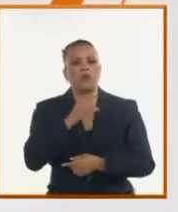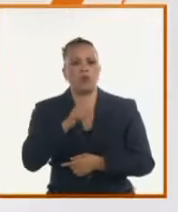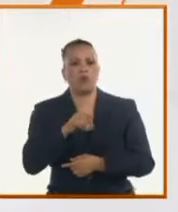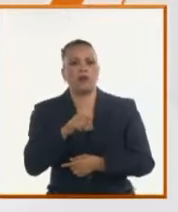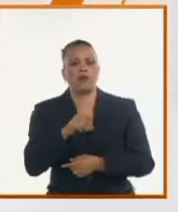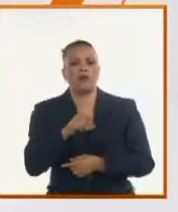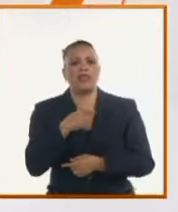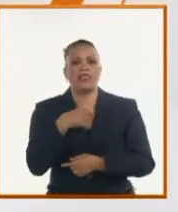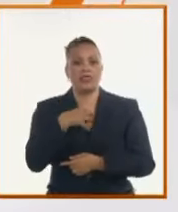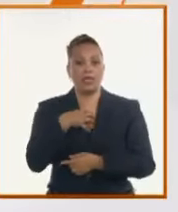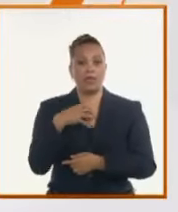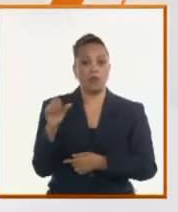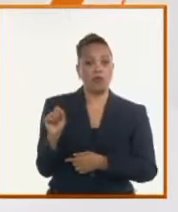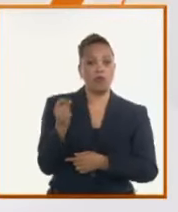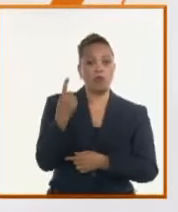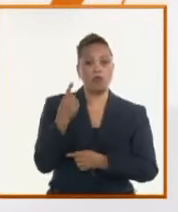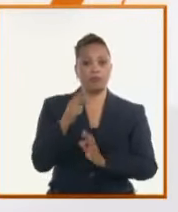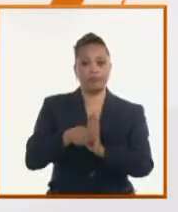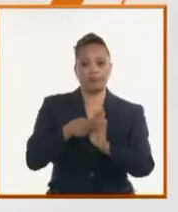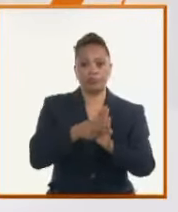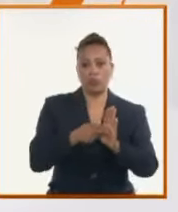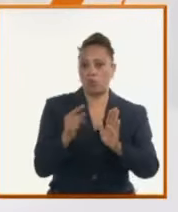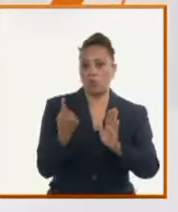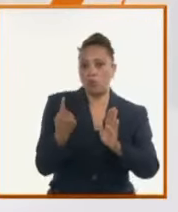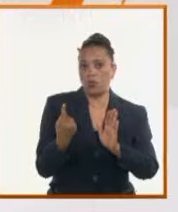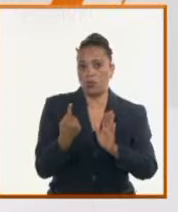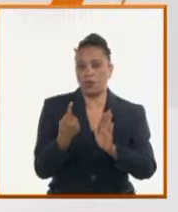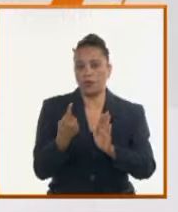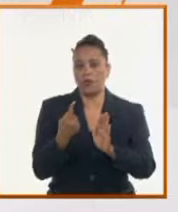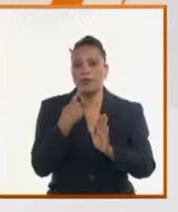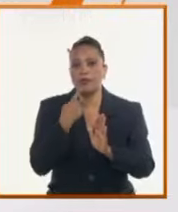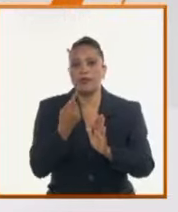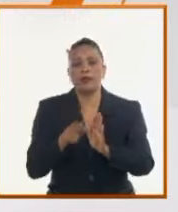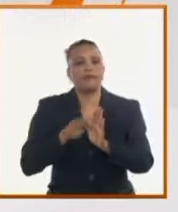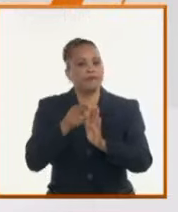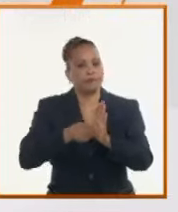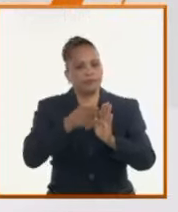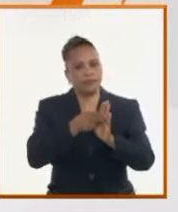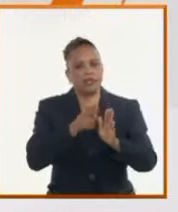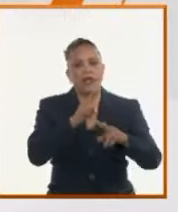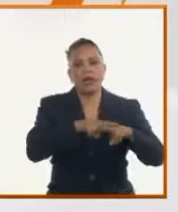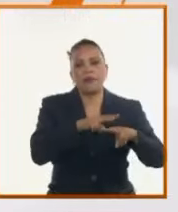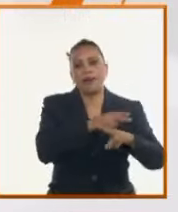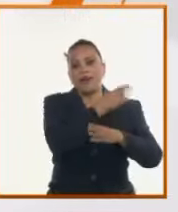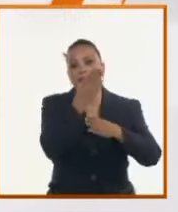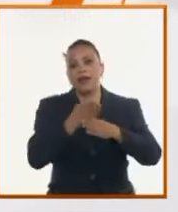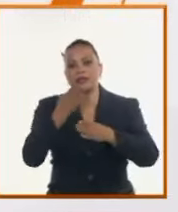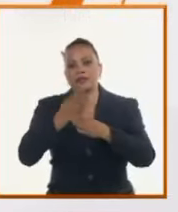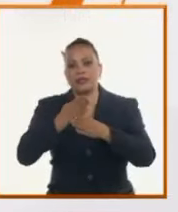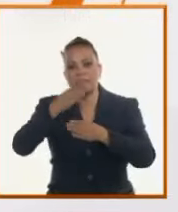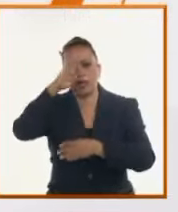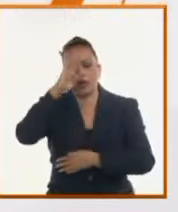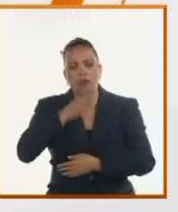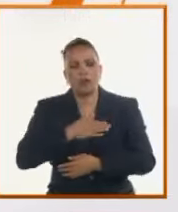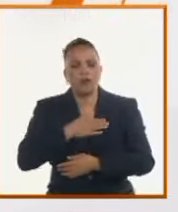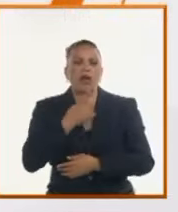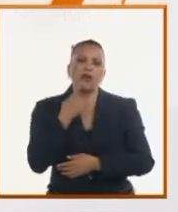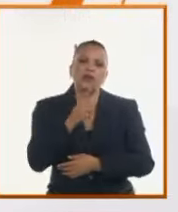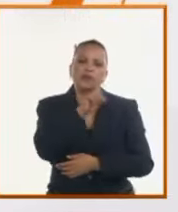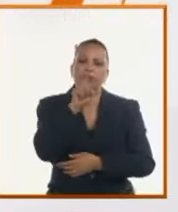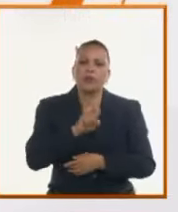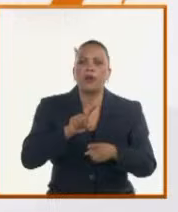un solo tren que de transporte personal sol Santiago por no hacemos